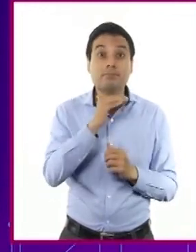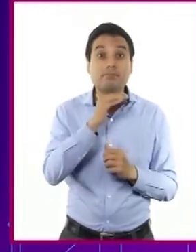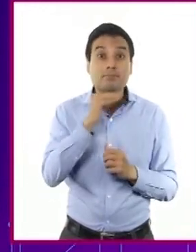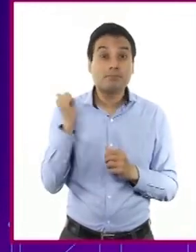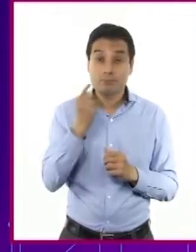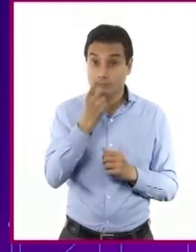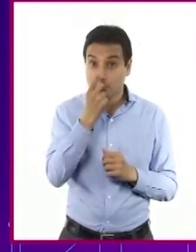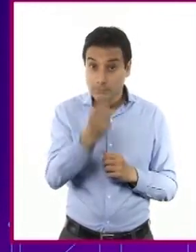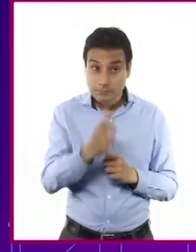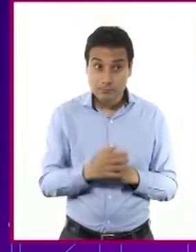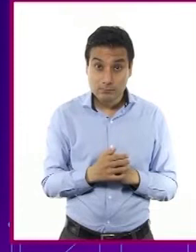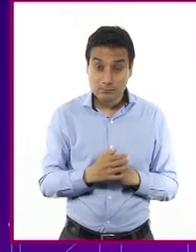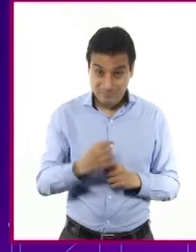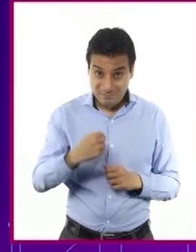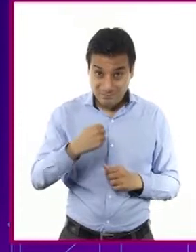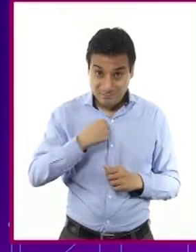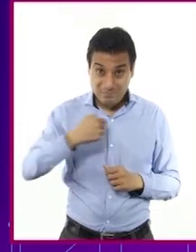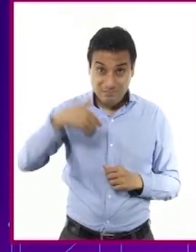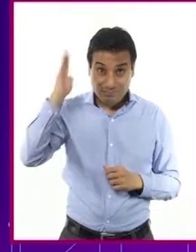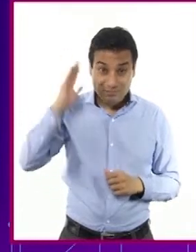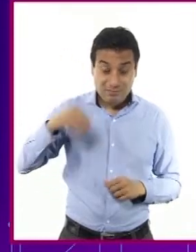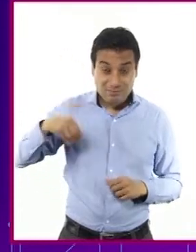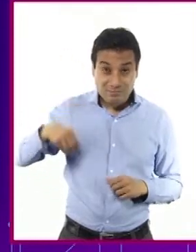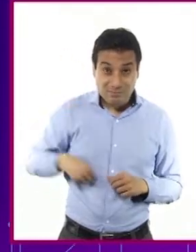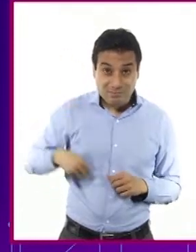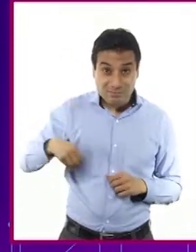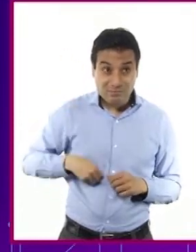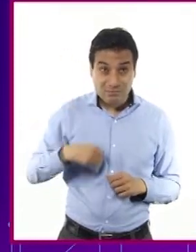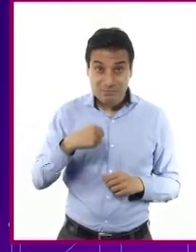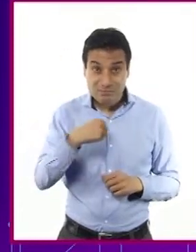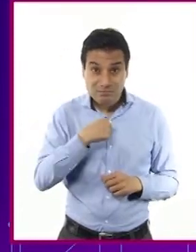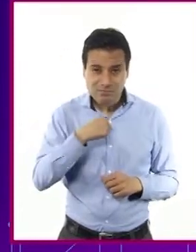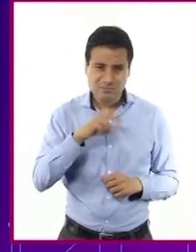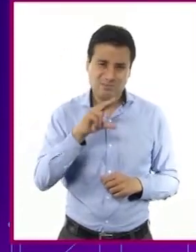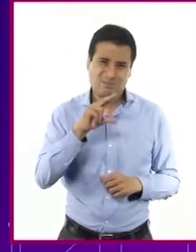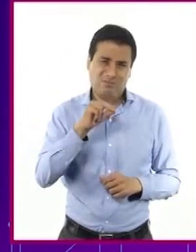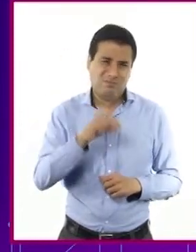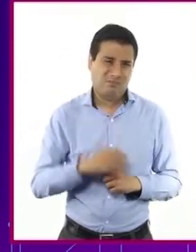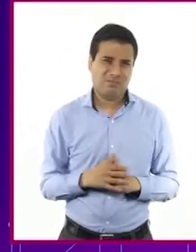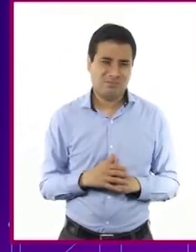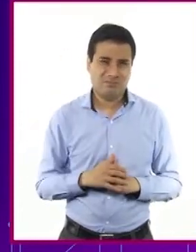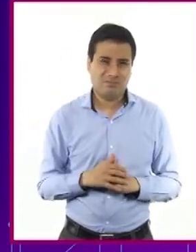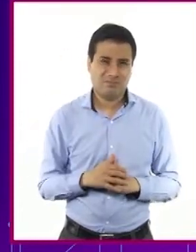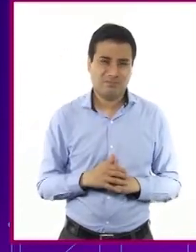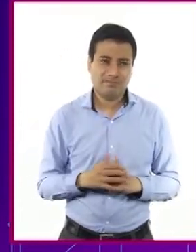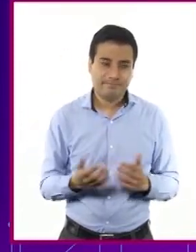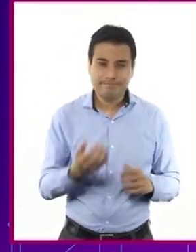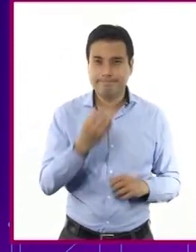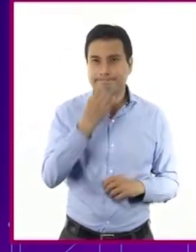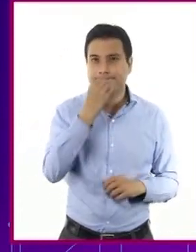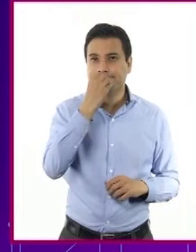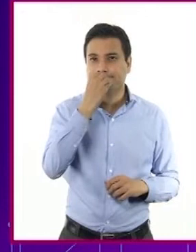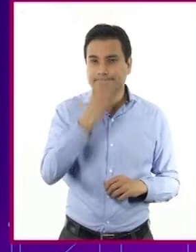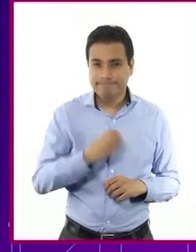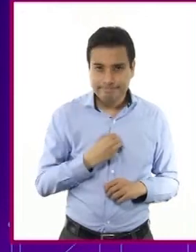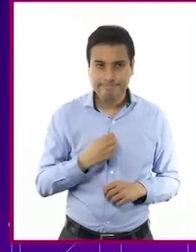no habían sido los causantes de la Primera Guerra Mundial, que las causas eran muchas, pero ellos tenían que